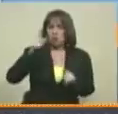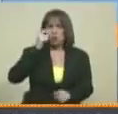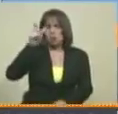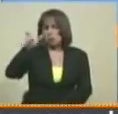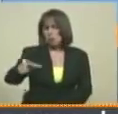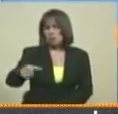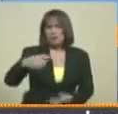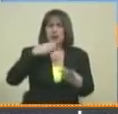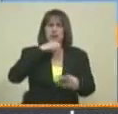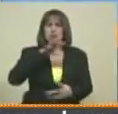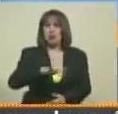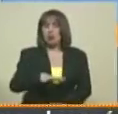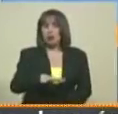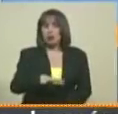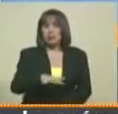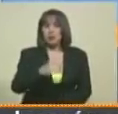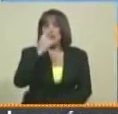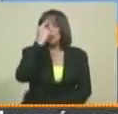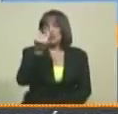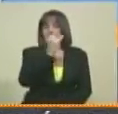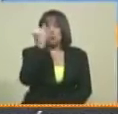Somos los hijos de Ezequiel Zamora.